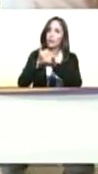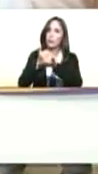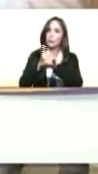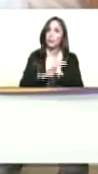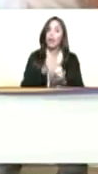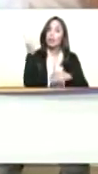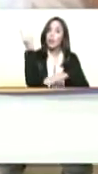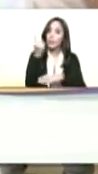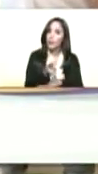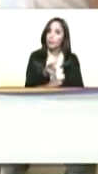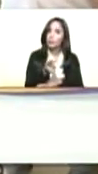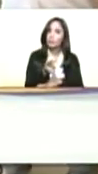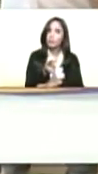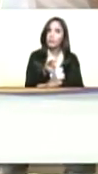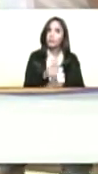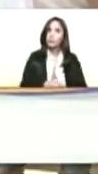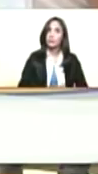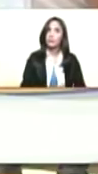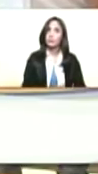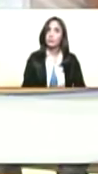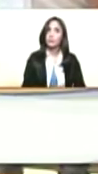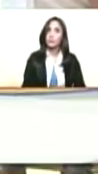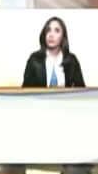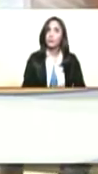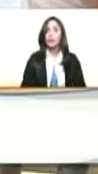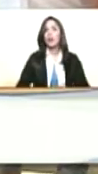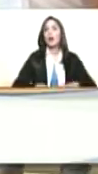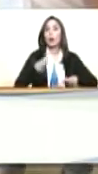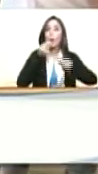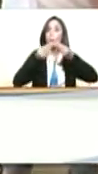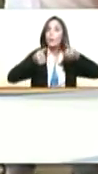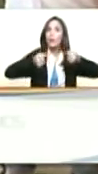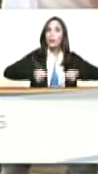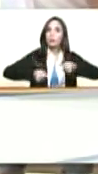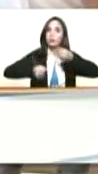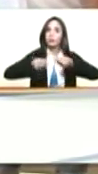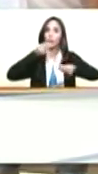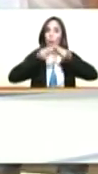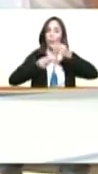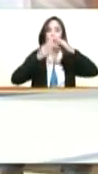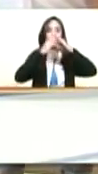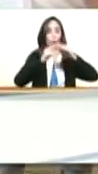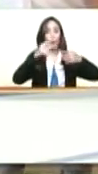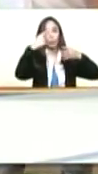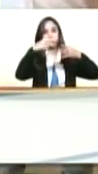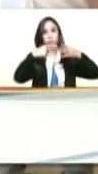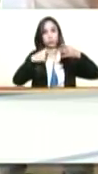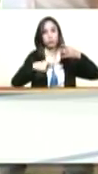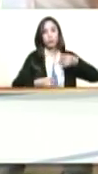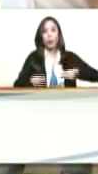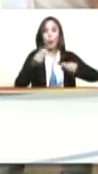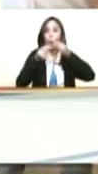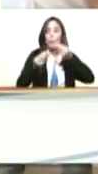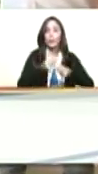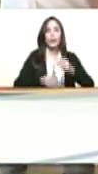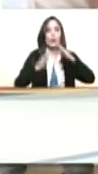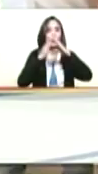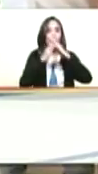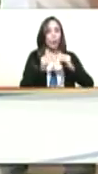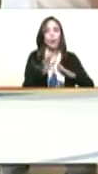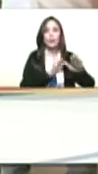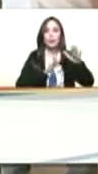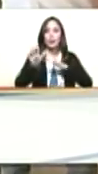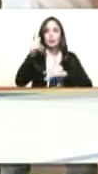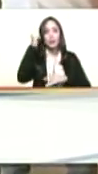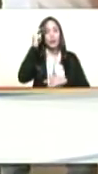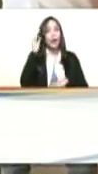deben recibir su caja CLAP y todos sus utensilios CLAP integralmente cada 15 días